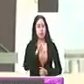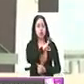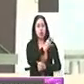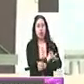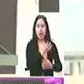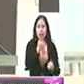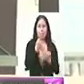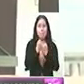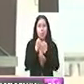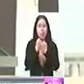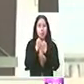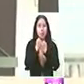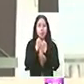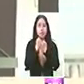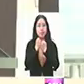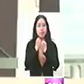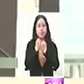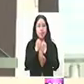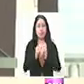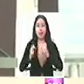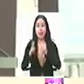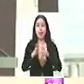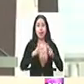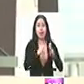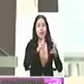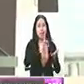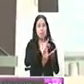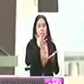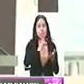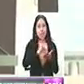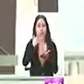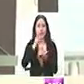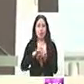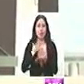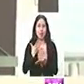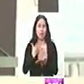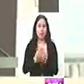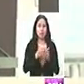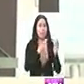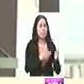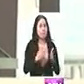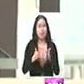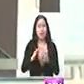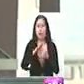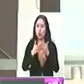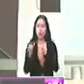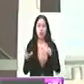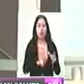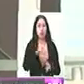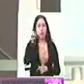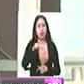fortalecer la dotación de medicamentos preparándonos para lo que viene en el futuro